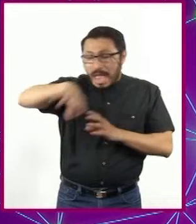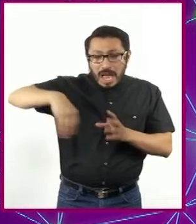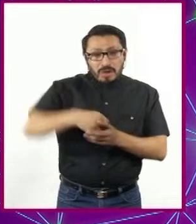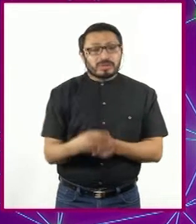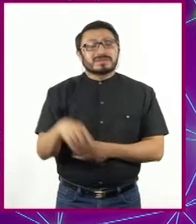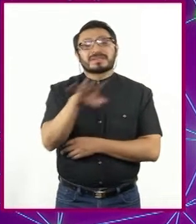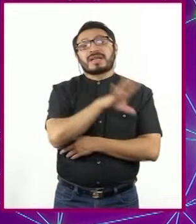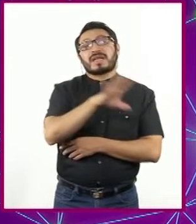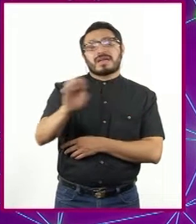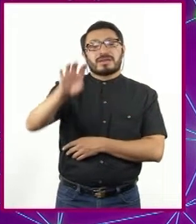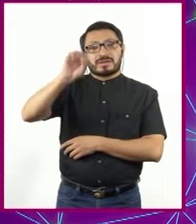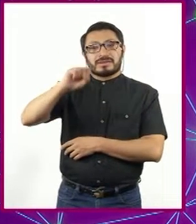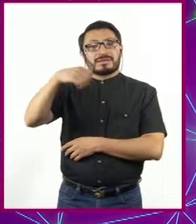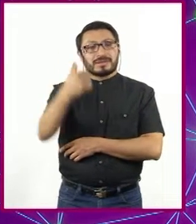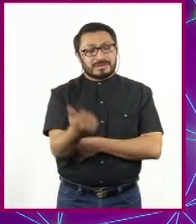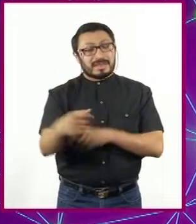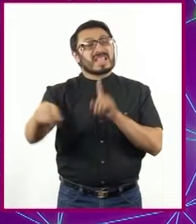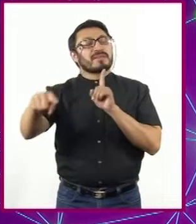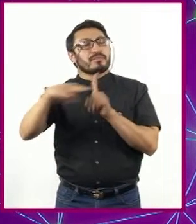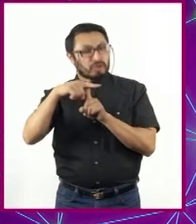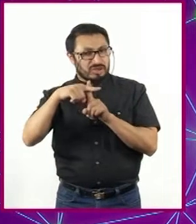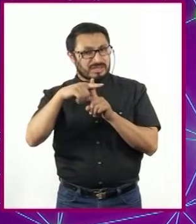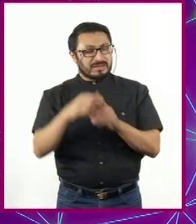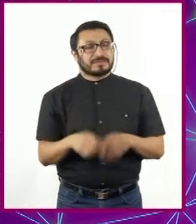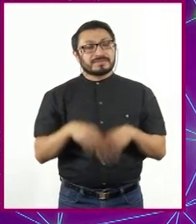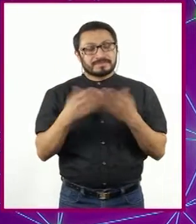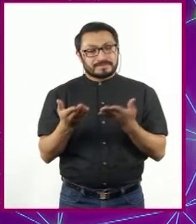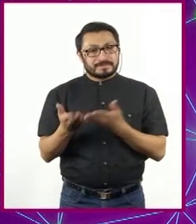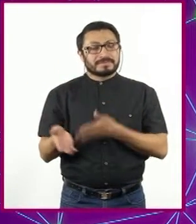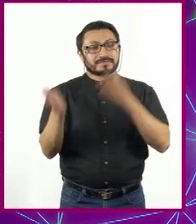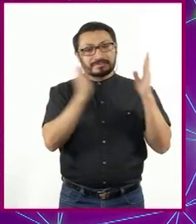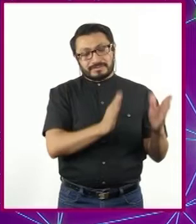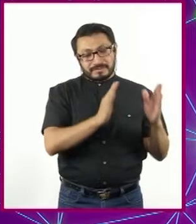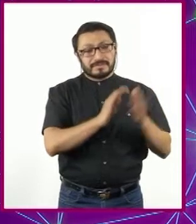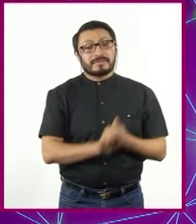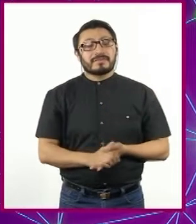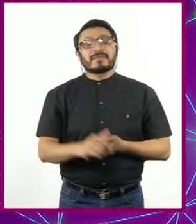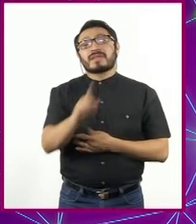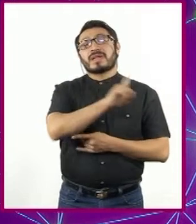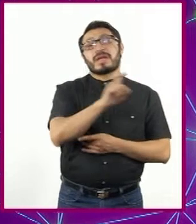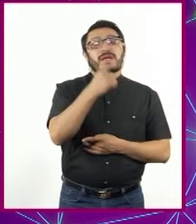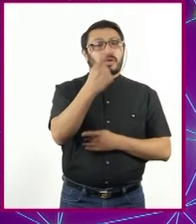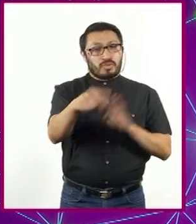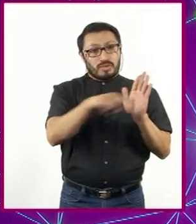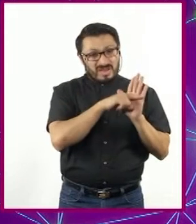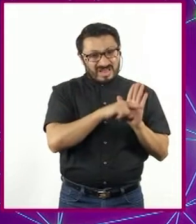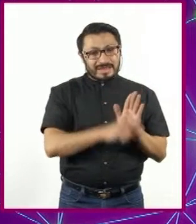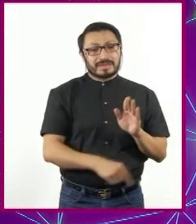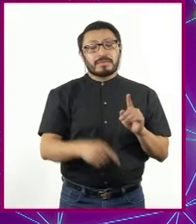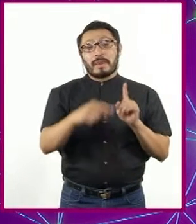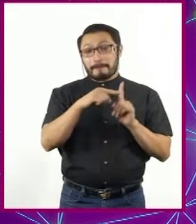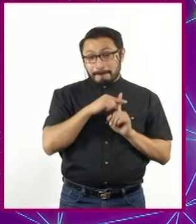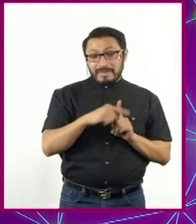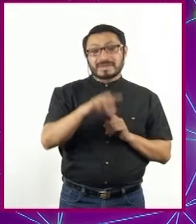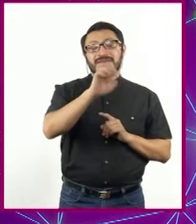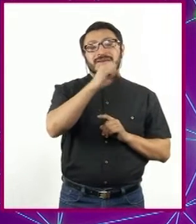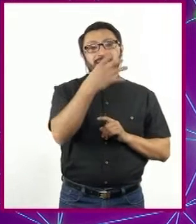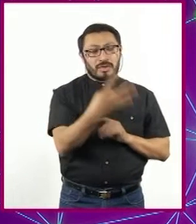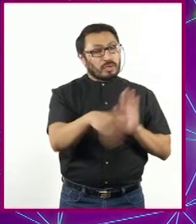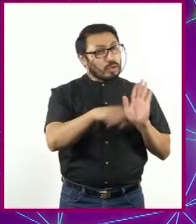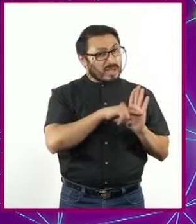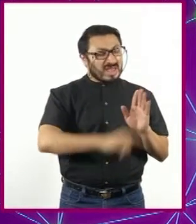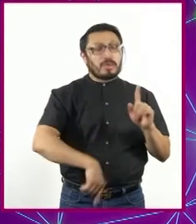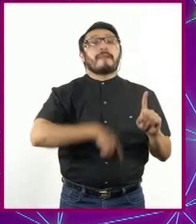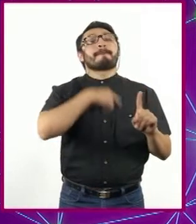a 566 positivo. En la segunda columna, 101 negativo más 64